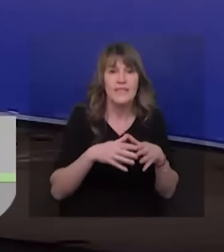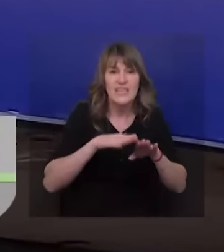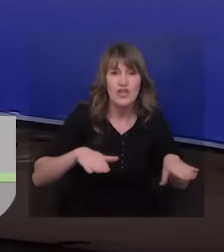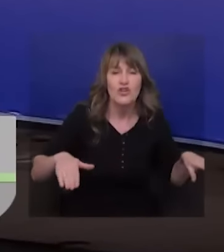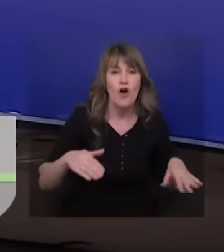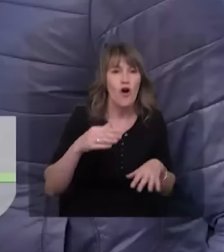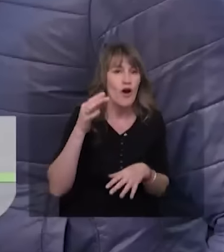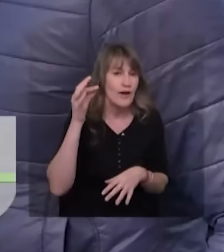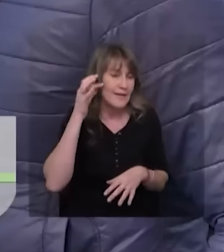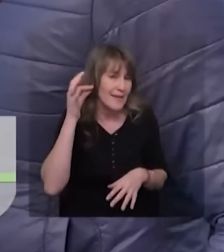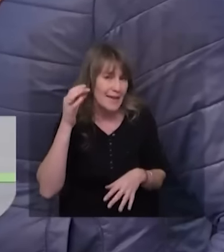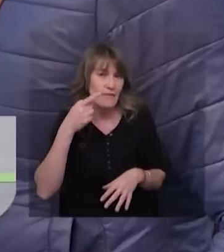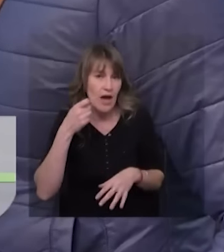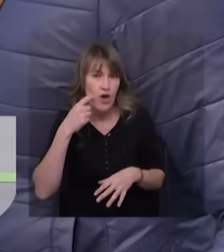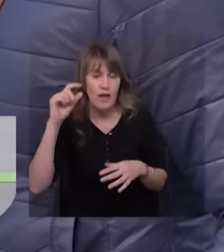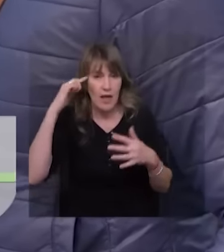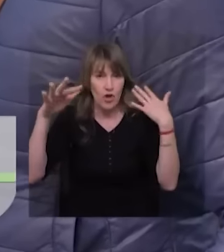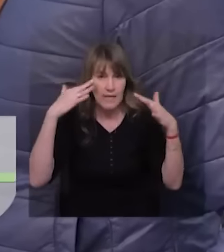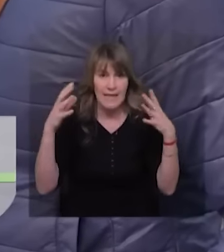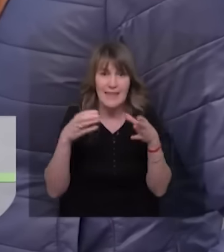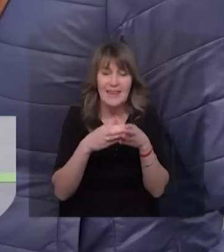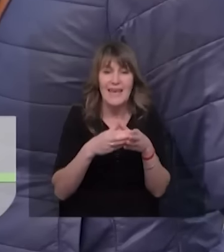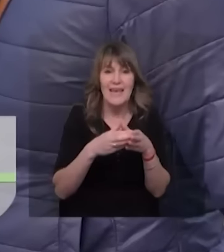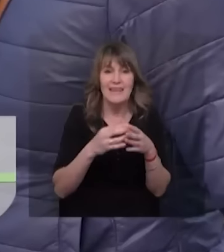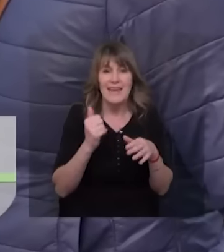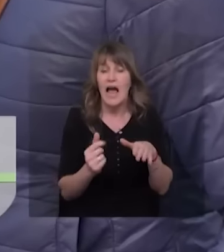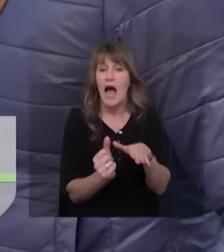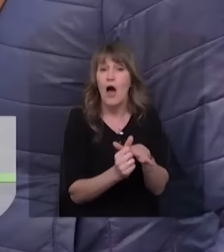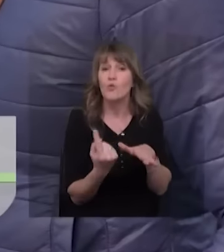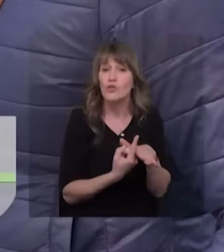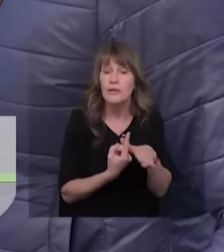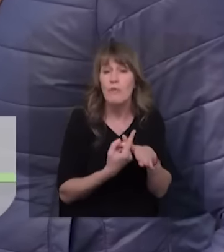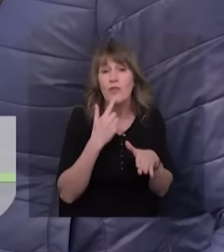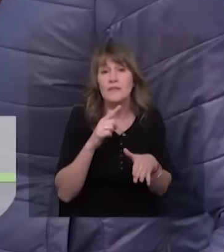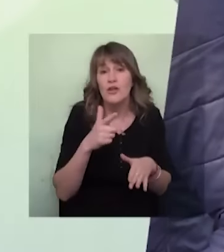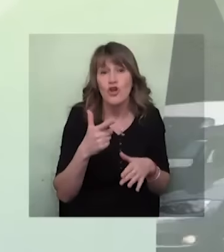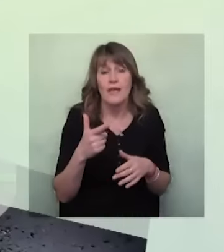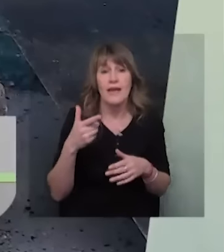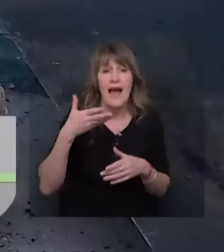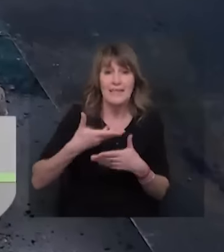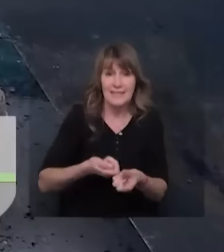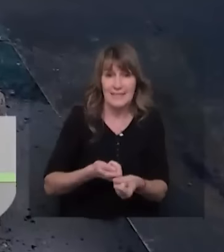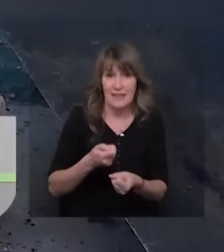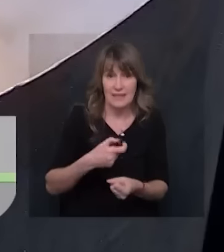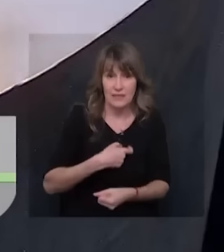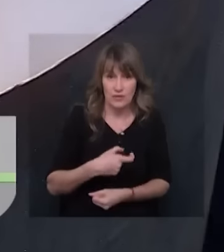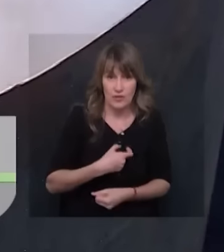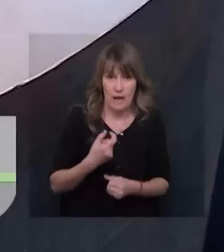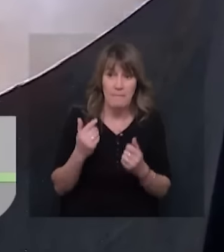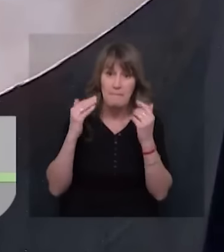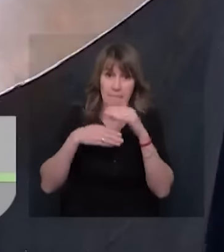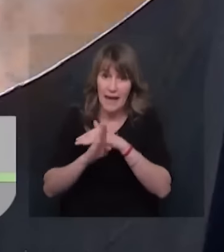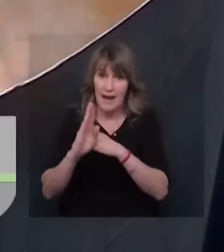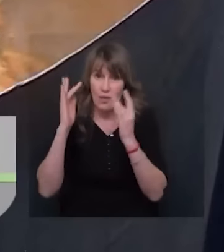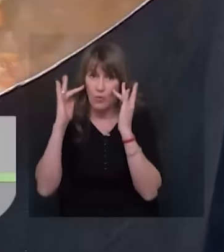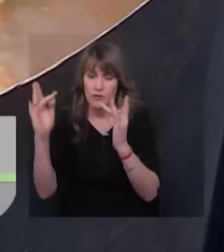autismo reclama respuestas a las autoridades ante la falta de asistentes sociales que dificulta el acceso a la educación la coordinadora popular y solidaria